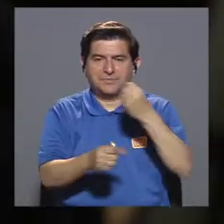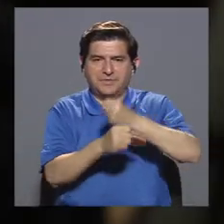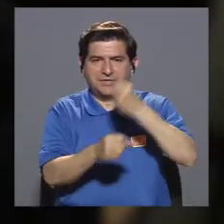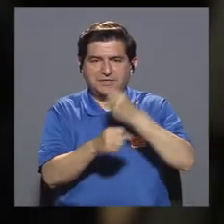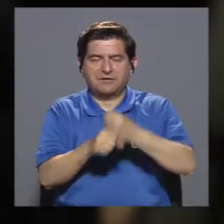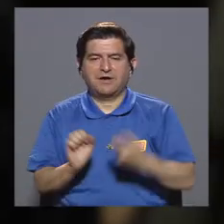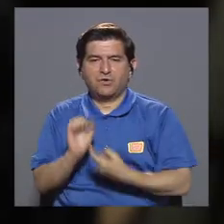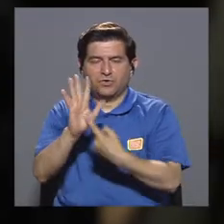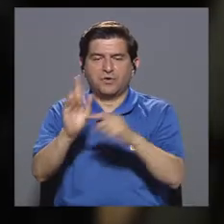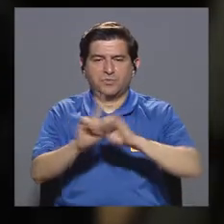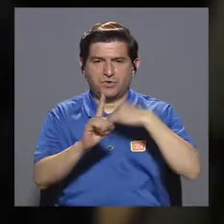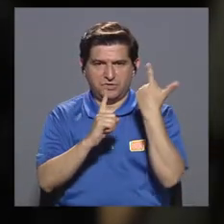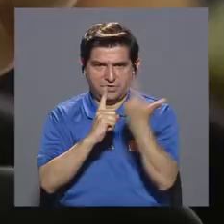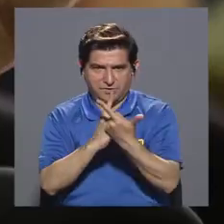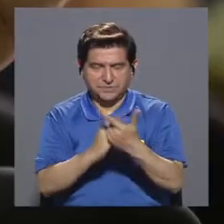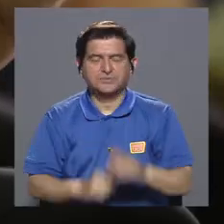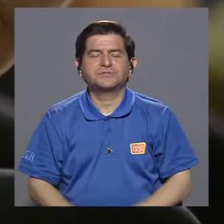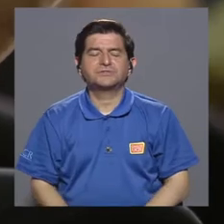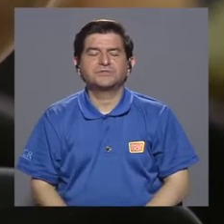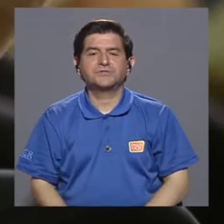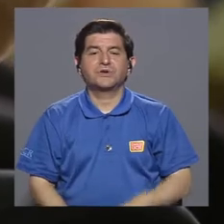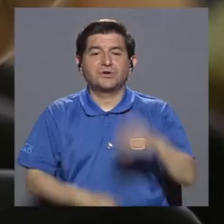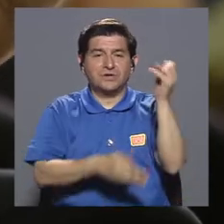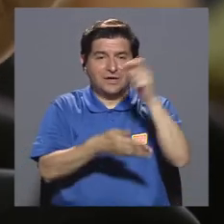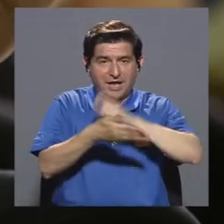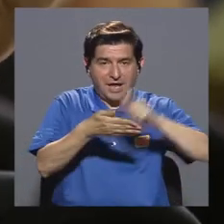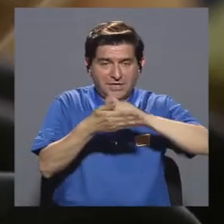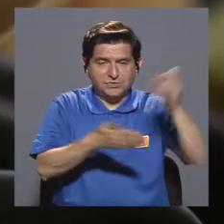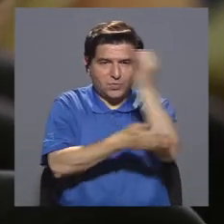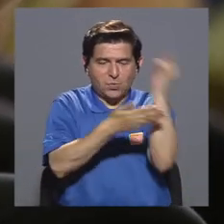proyección social de la Escuela de Artes Musicales.